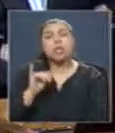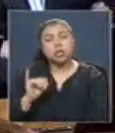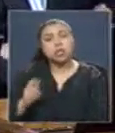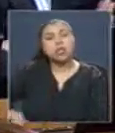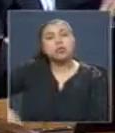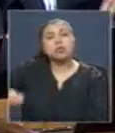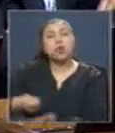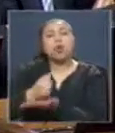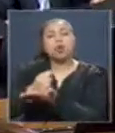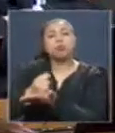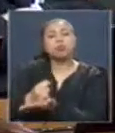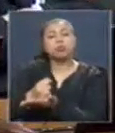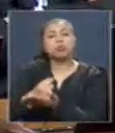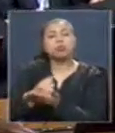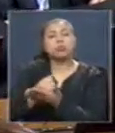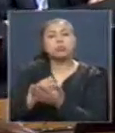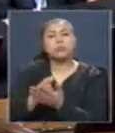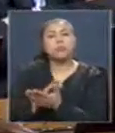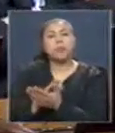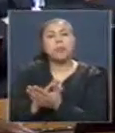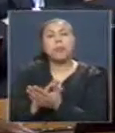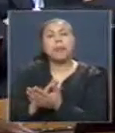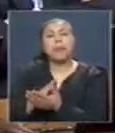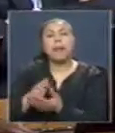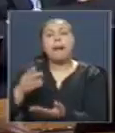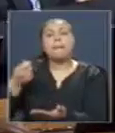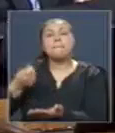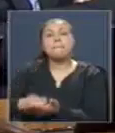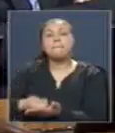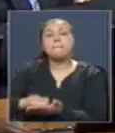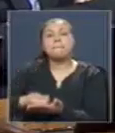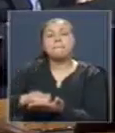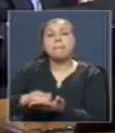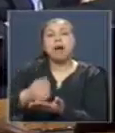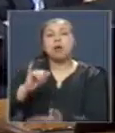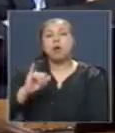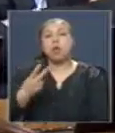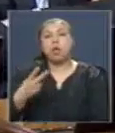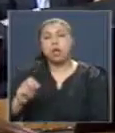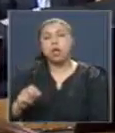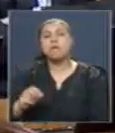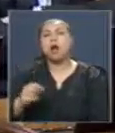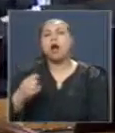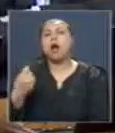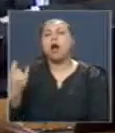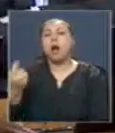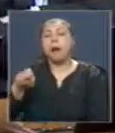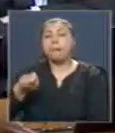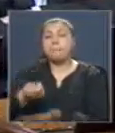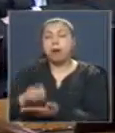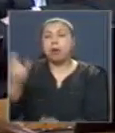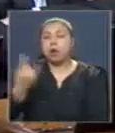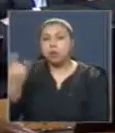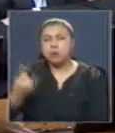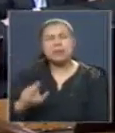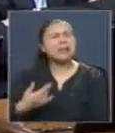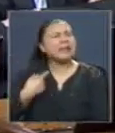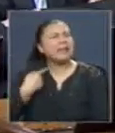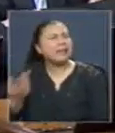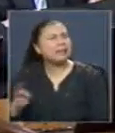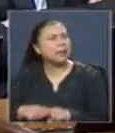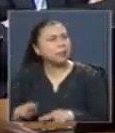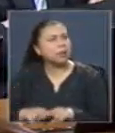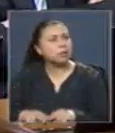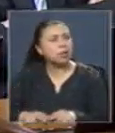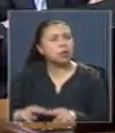La limitación de la exención del IVA a las universidades, etc. Entonces, ¿qué es lo que estamos haciendo?